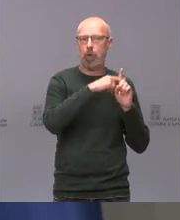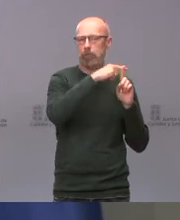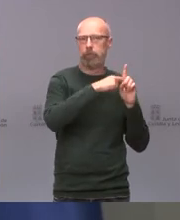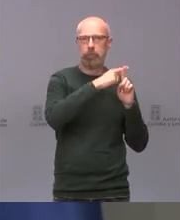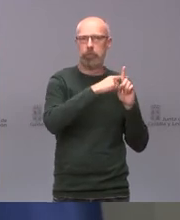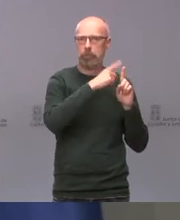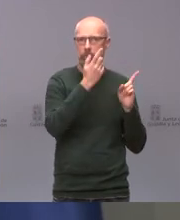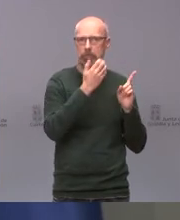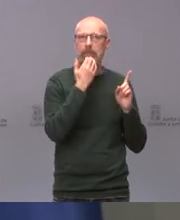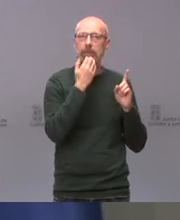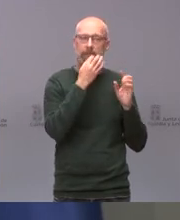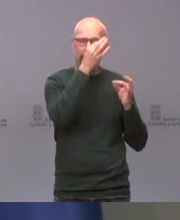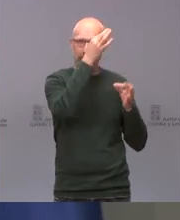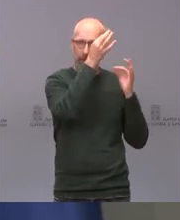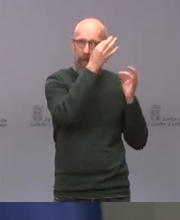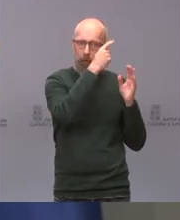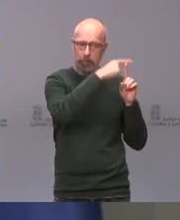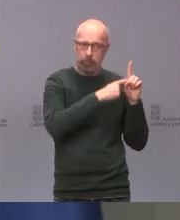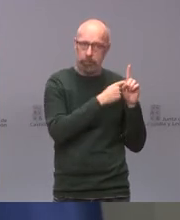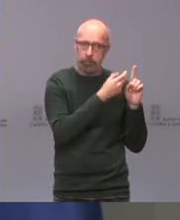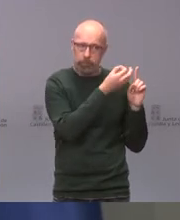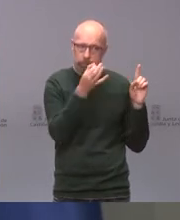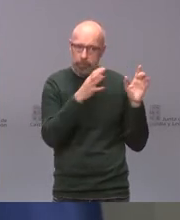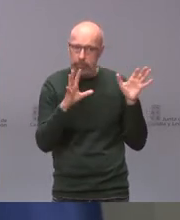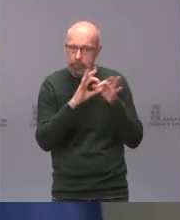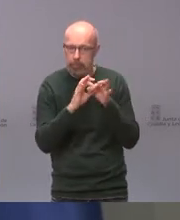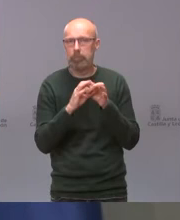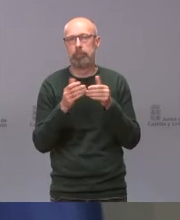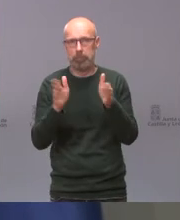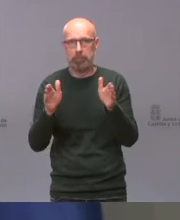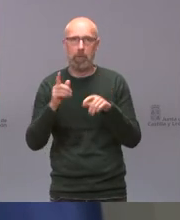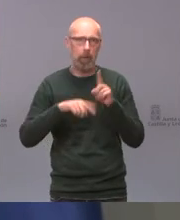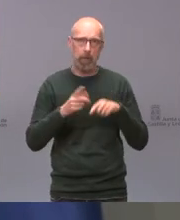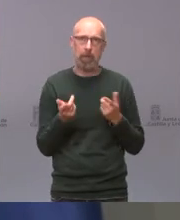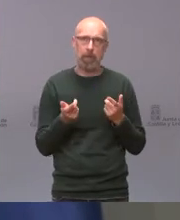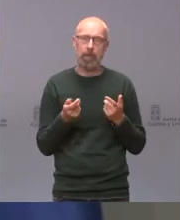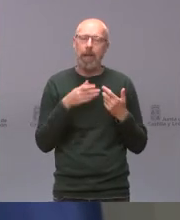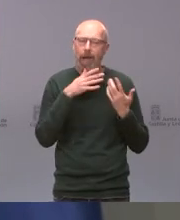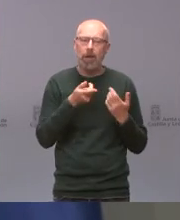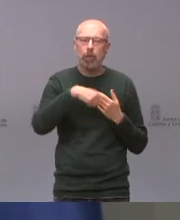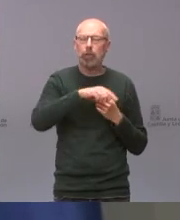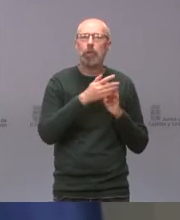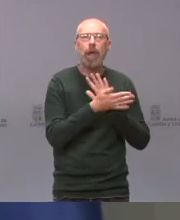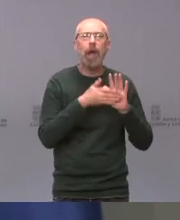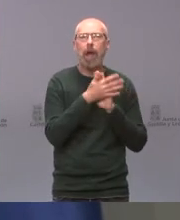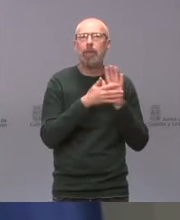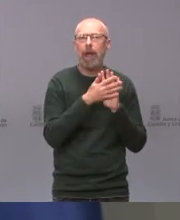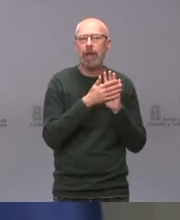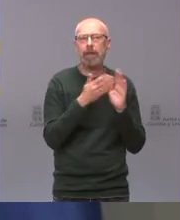incidencia. Insisto, lo que vamos a hablar es de las restricciones adicionales, no de las restricciones por